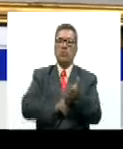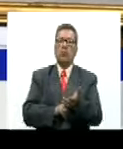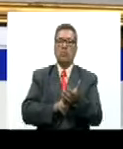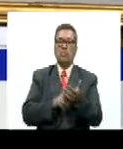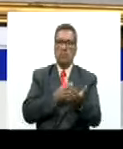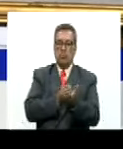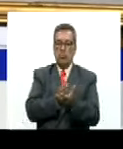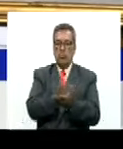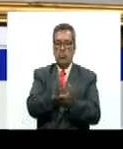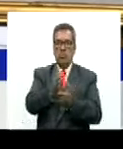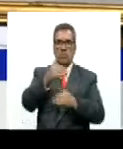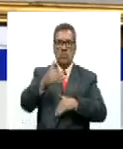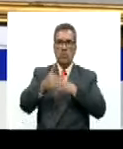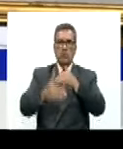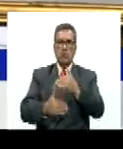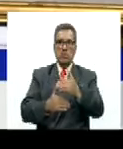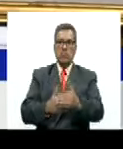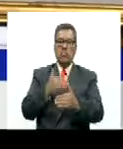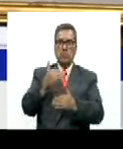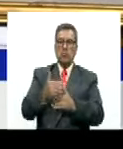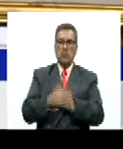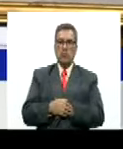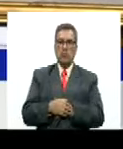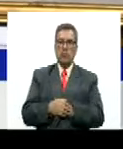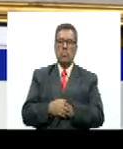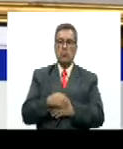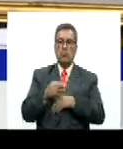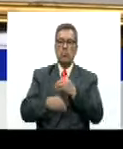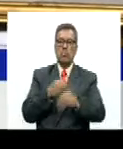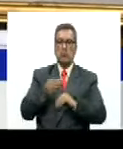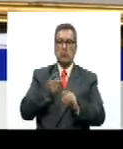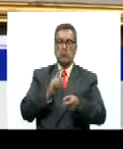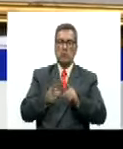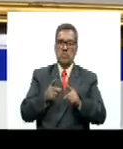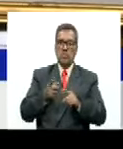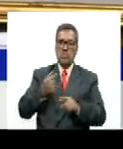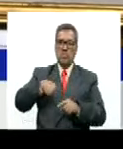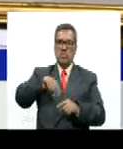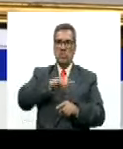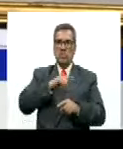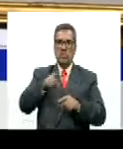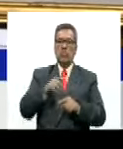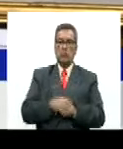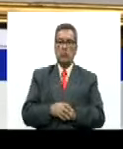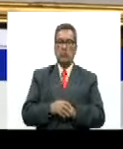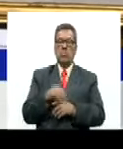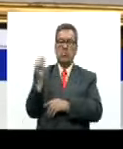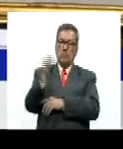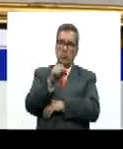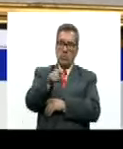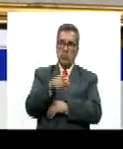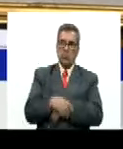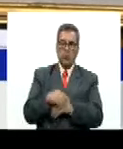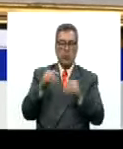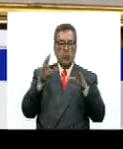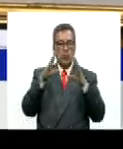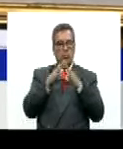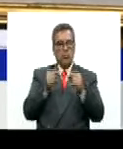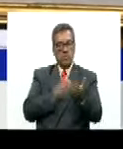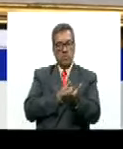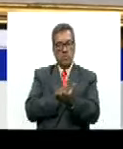andar los pasos que a través del cual le propinamos una derrota en toda la